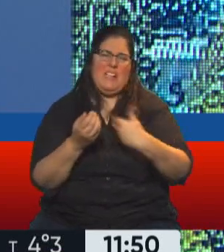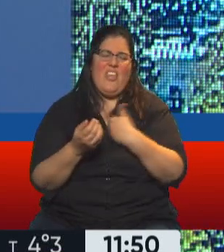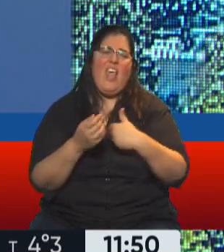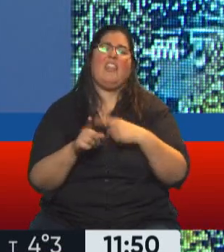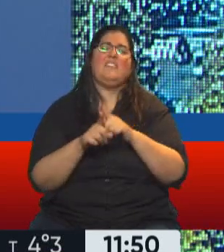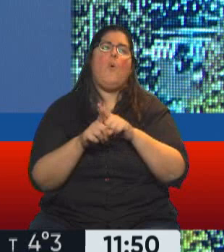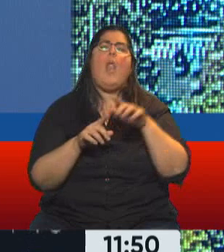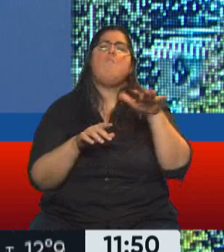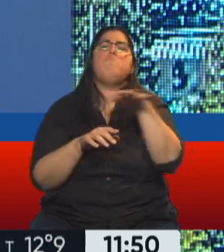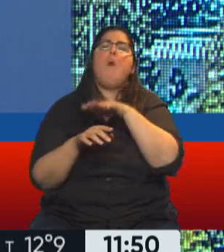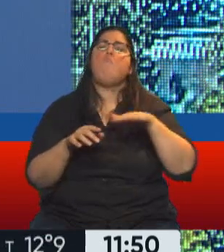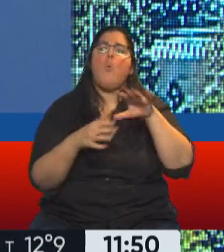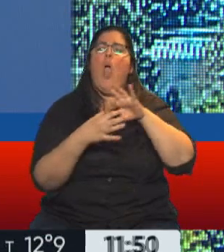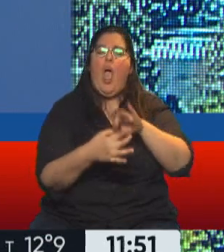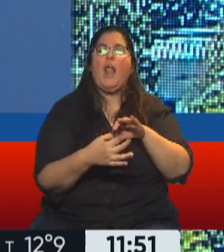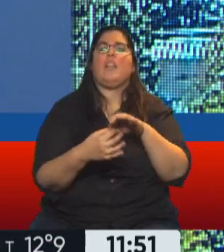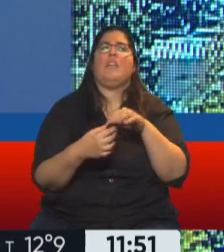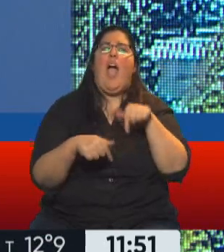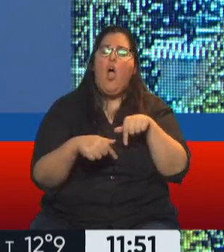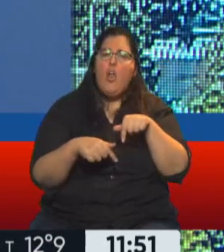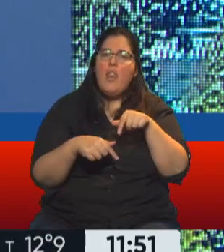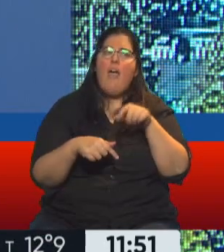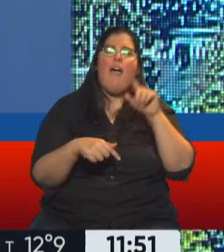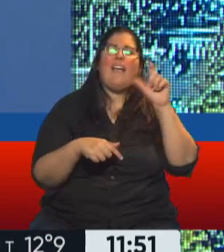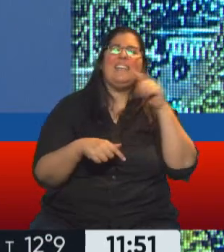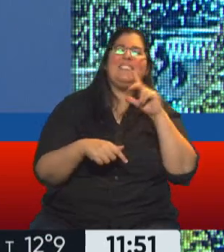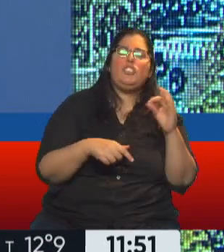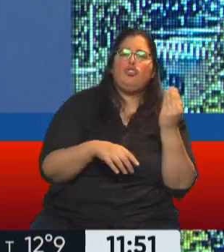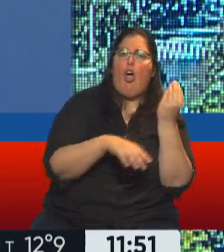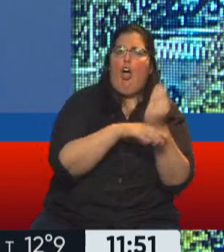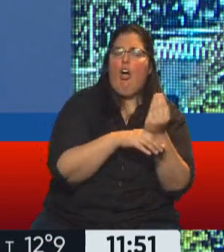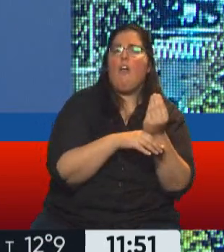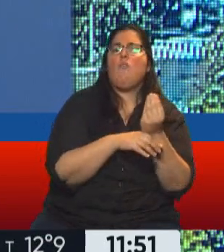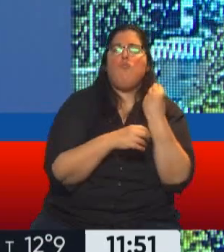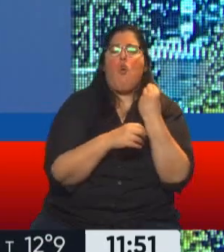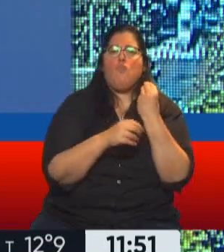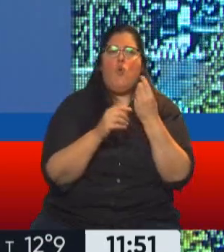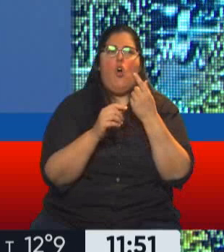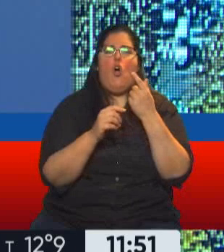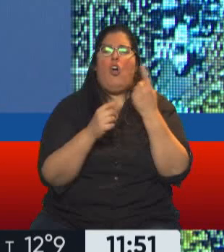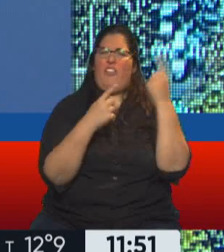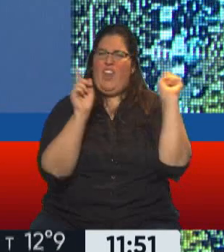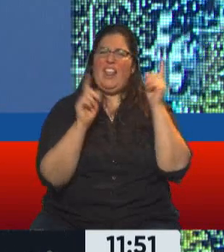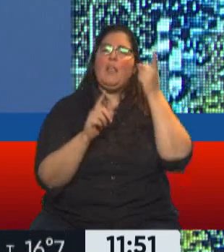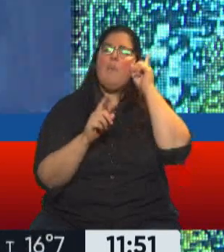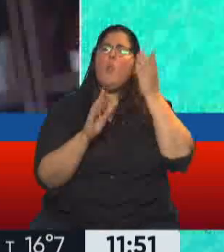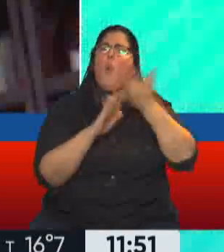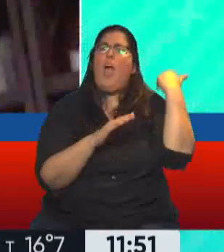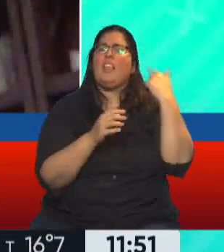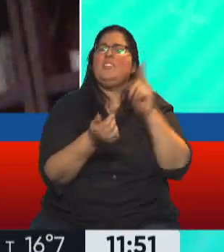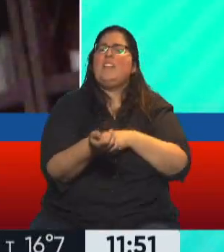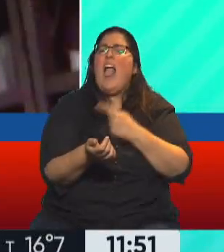¿Cómo conecta esta llegada de Castillo al poder con tradiciones históricas muy fuertes y muy potentes en Perú que parecían en algún sentido abandonadas, ¿no?